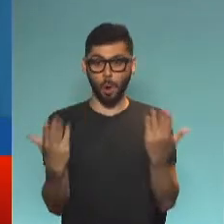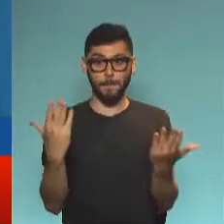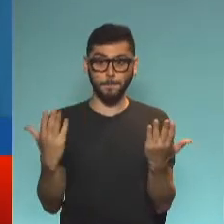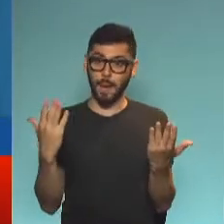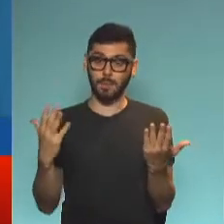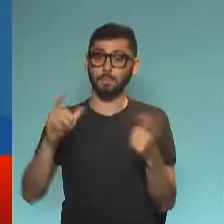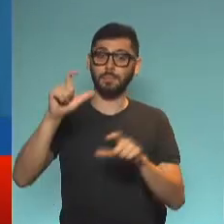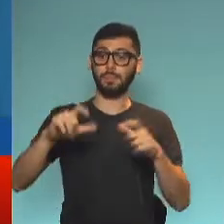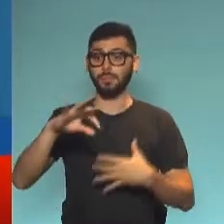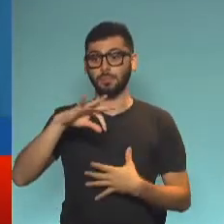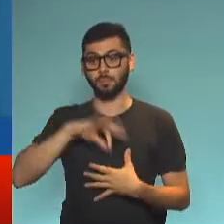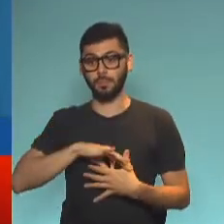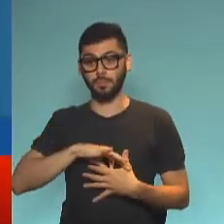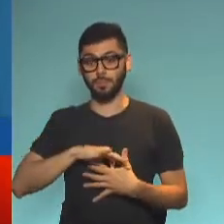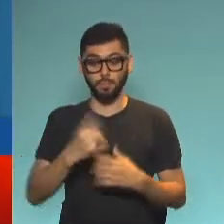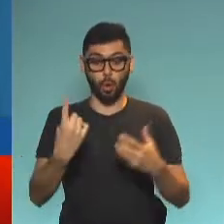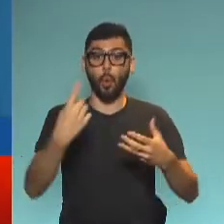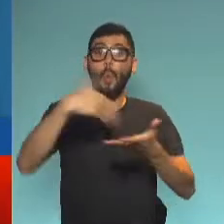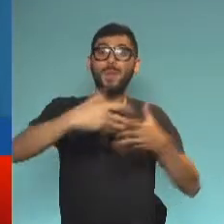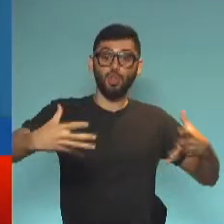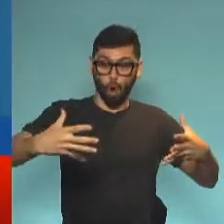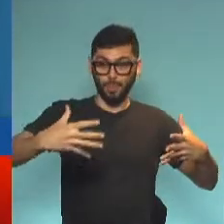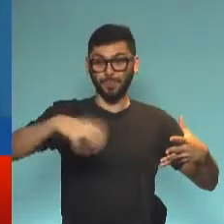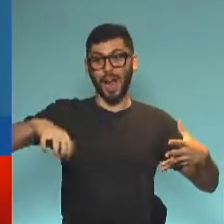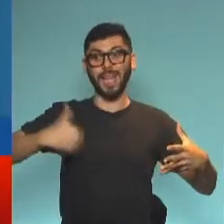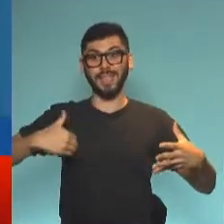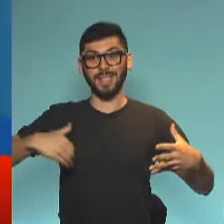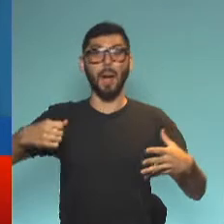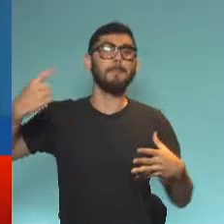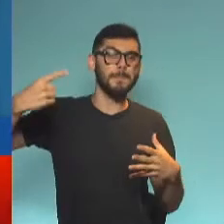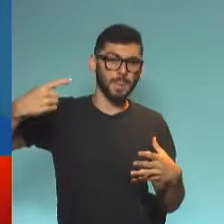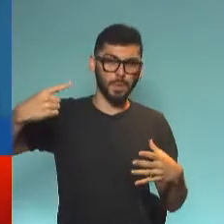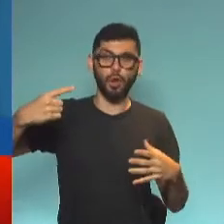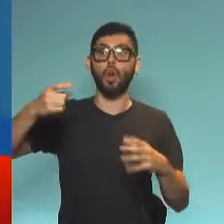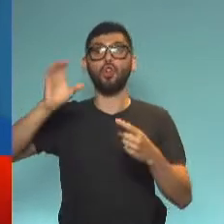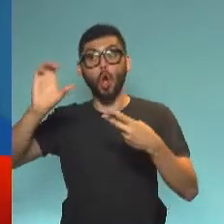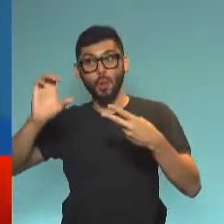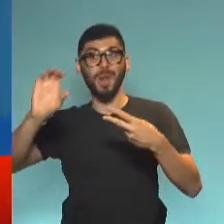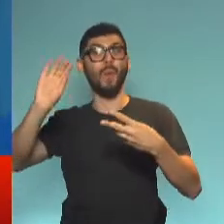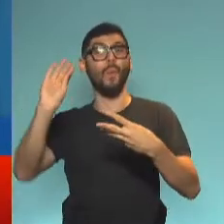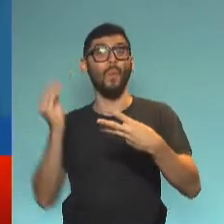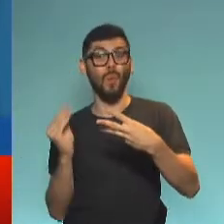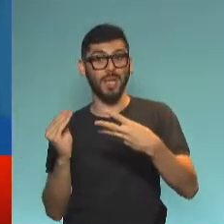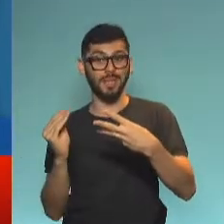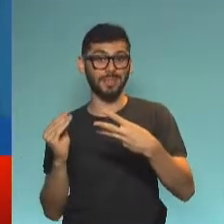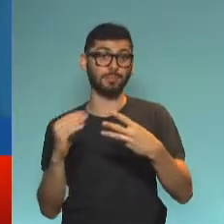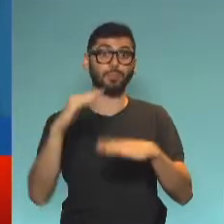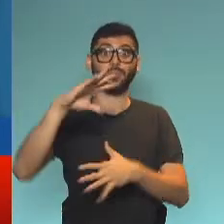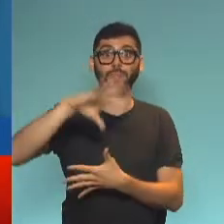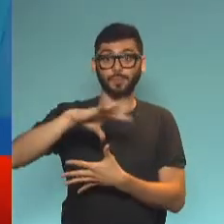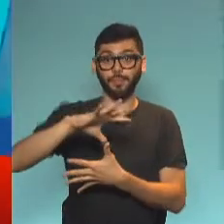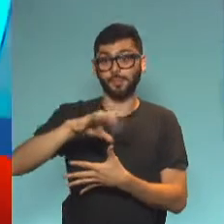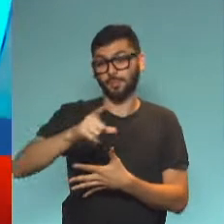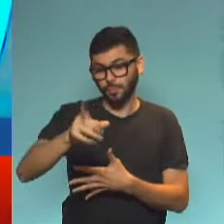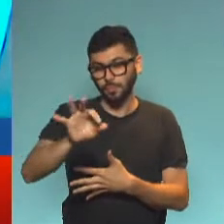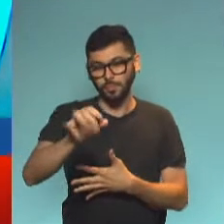casos positivos por cada millón de habitantes, Argentina está primero, Colombia después y Brasil. Y una Copa América, Tibu, que vos ya lo habrás